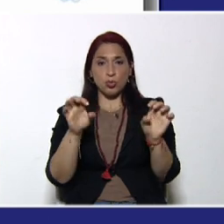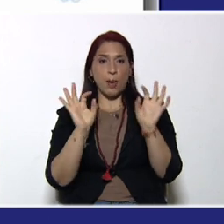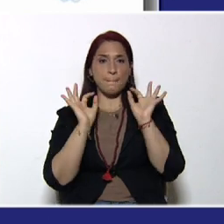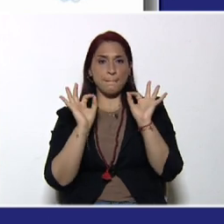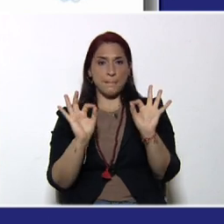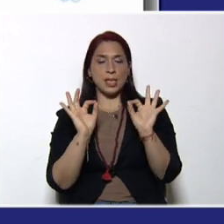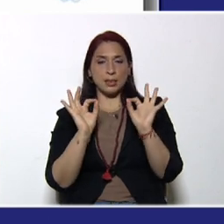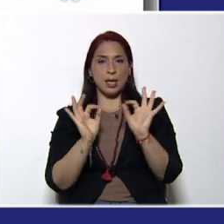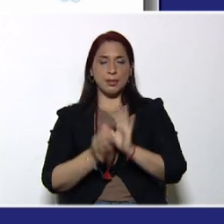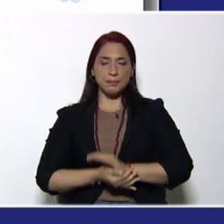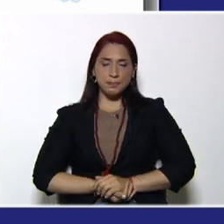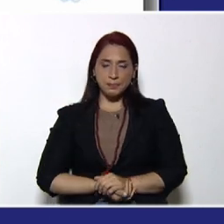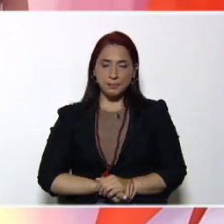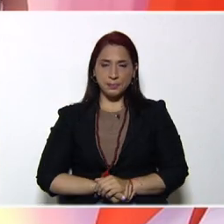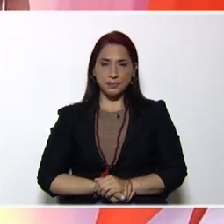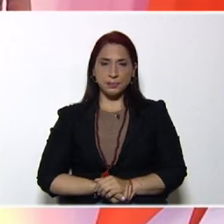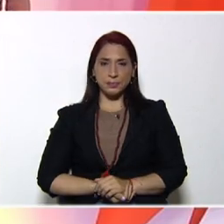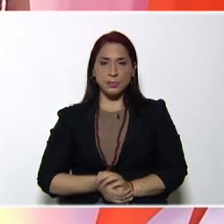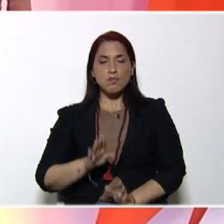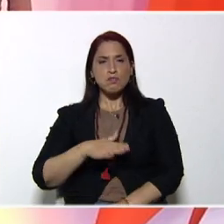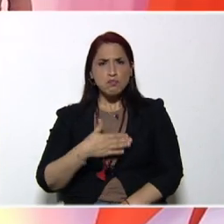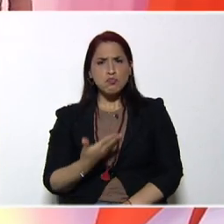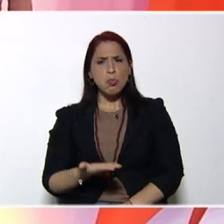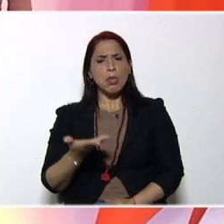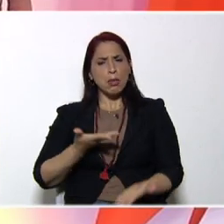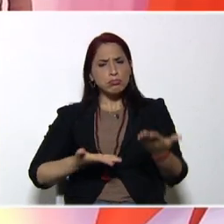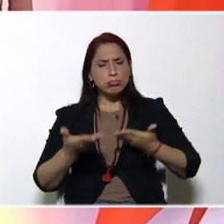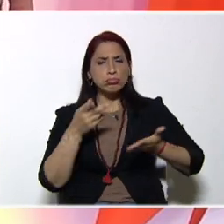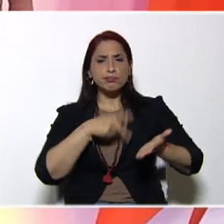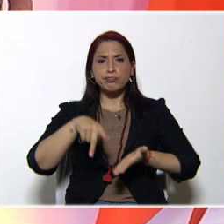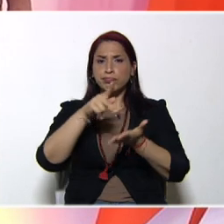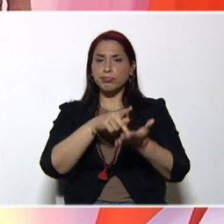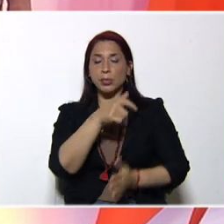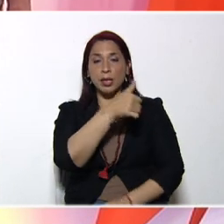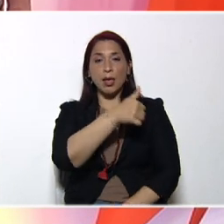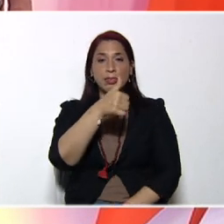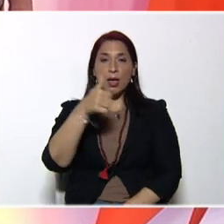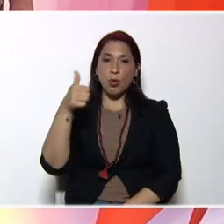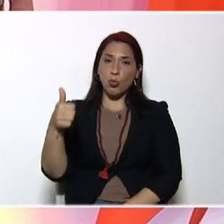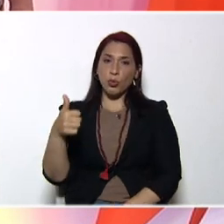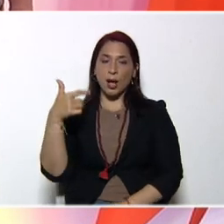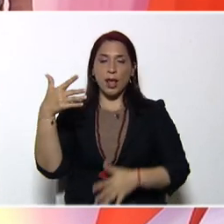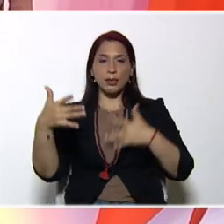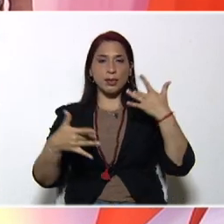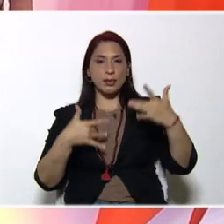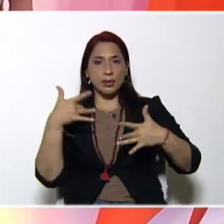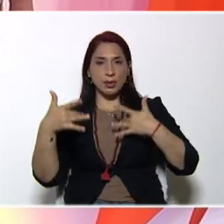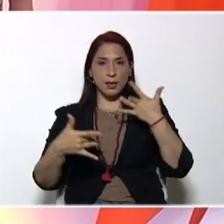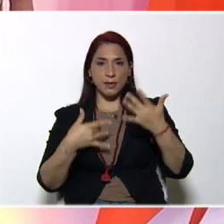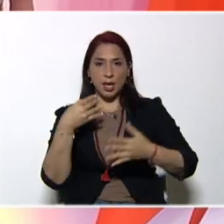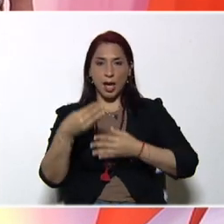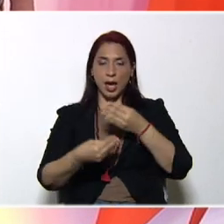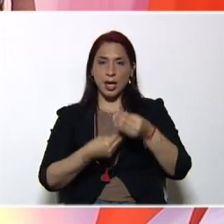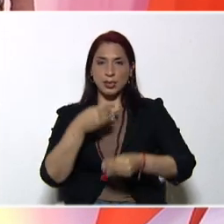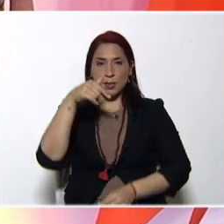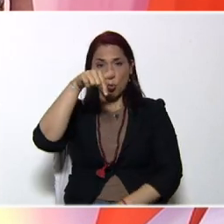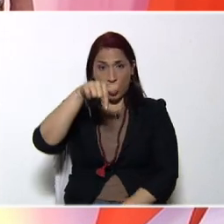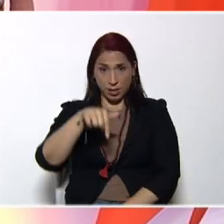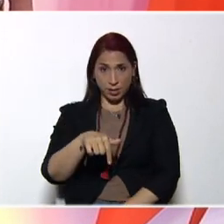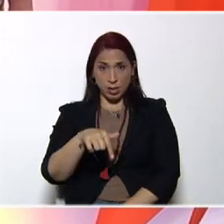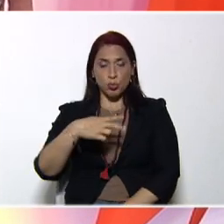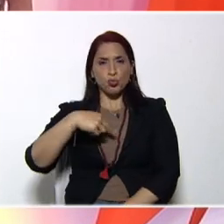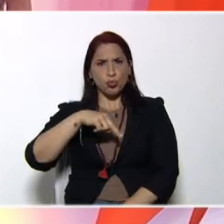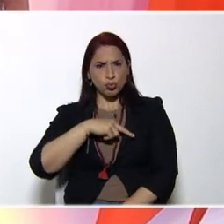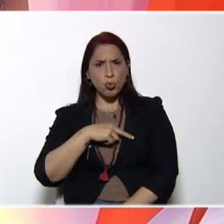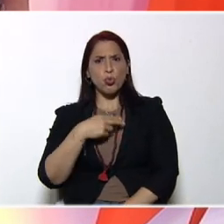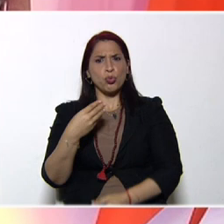especiales y o con discapacidad puedan participar en cada una de esas actividades que realizamos en casa, que los